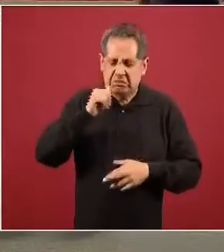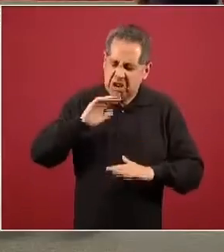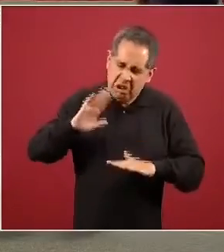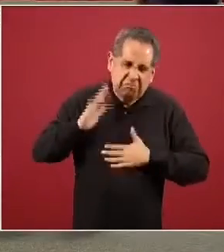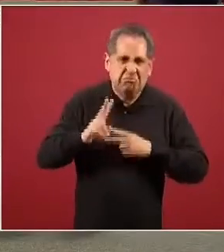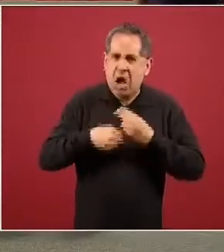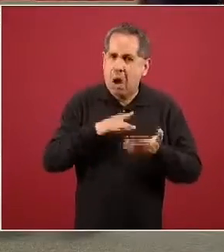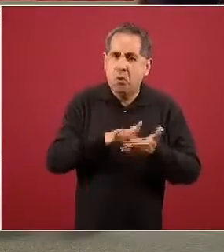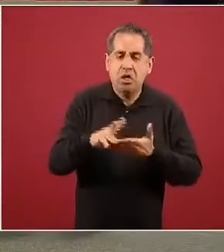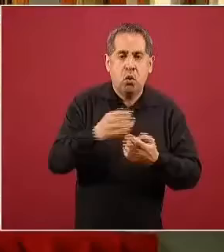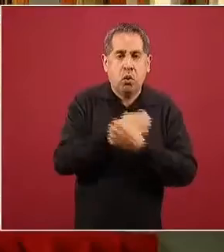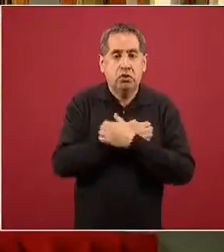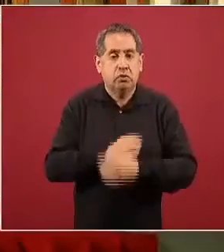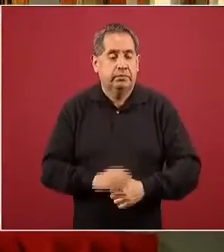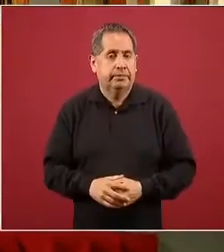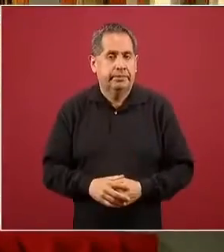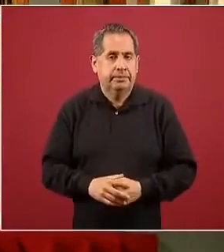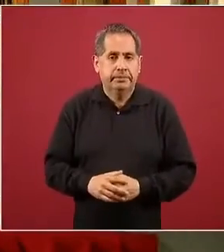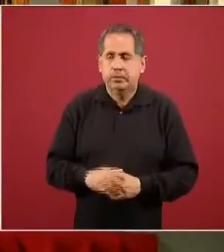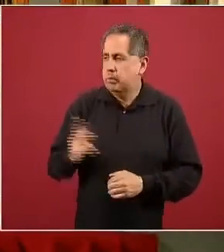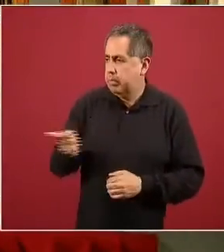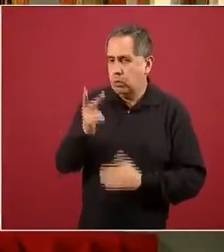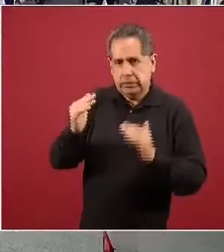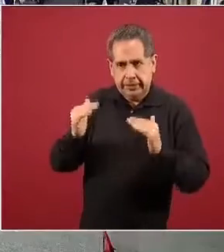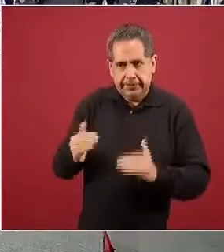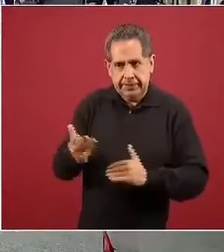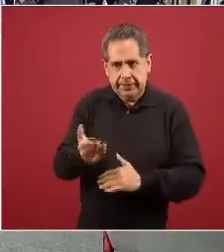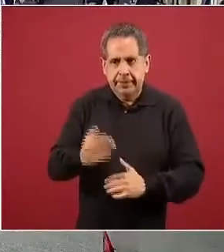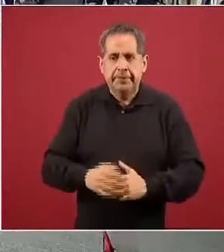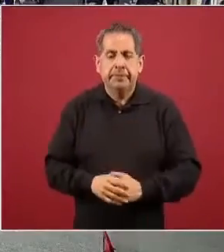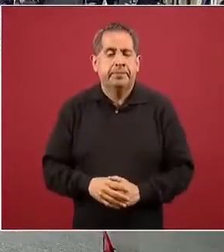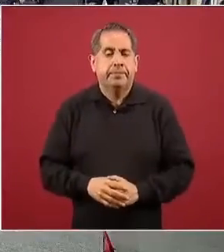educación. Pasamos a otra pregunta.